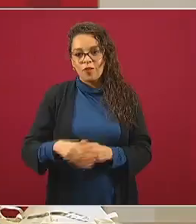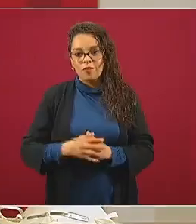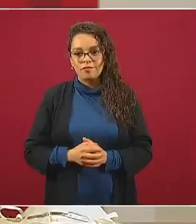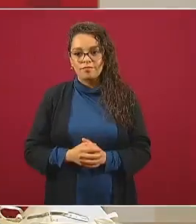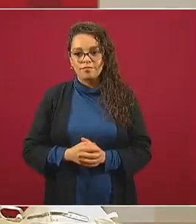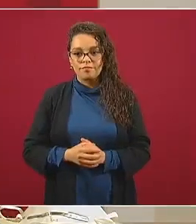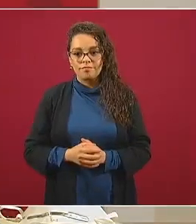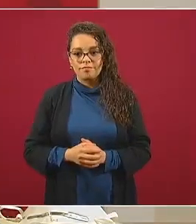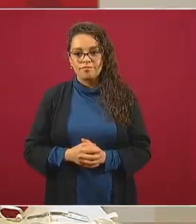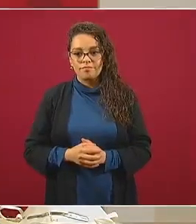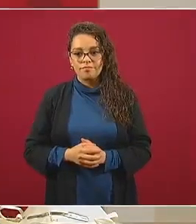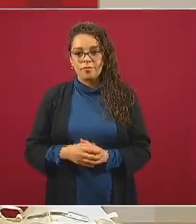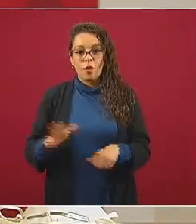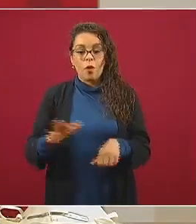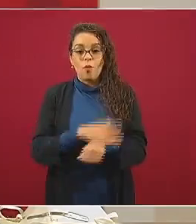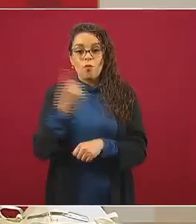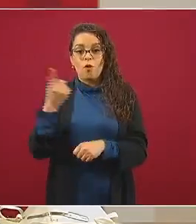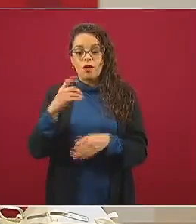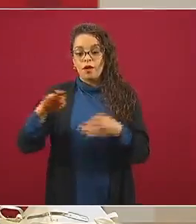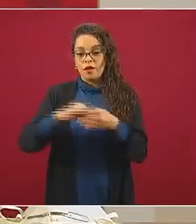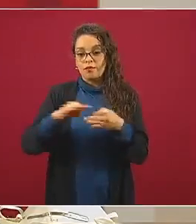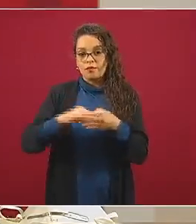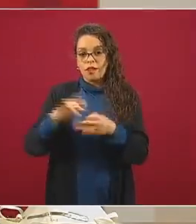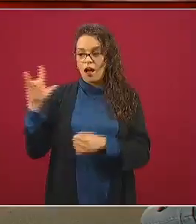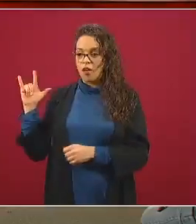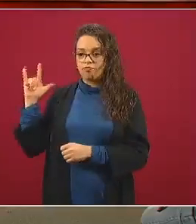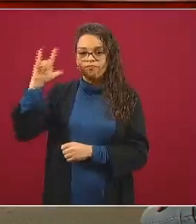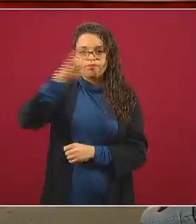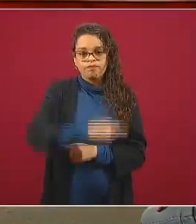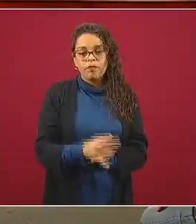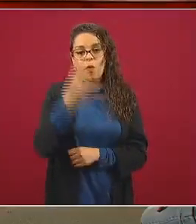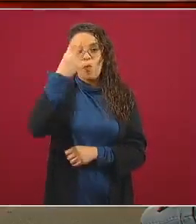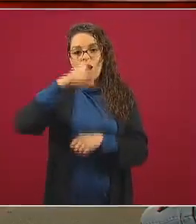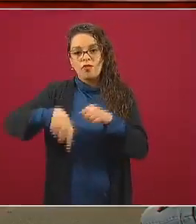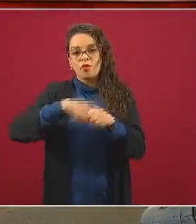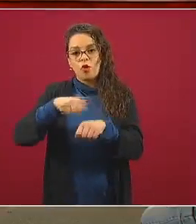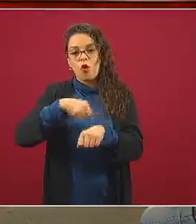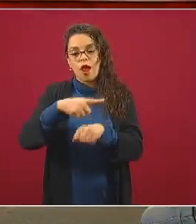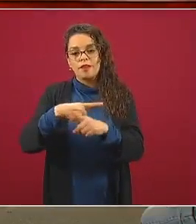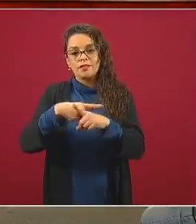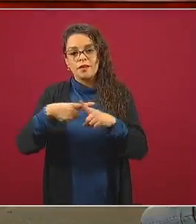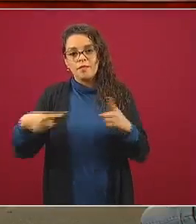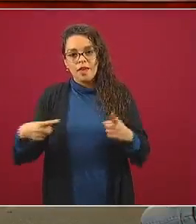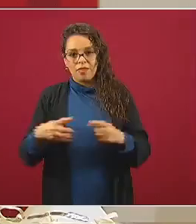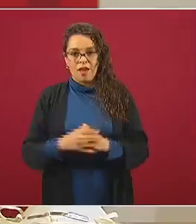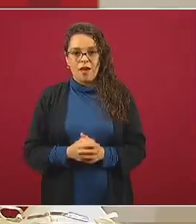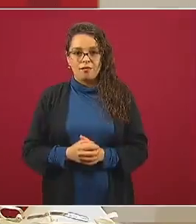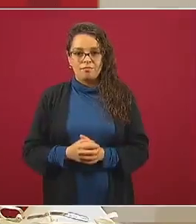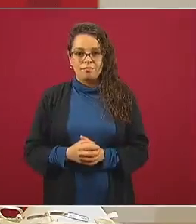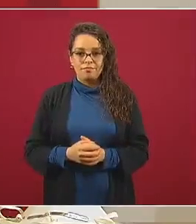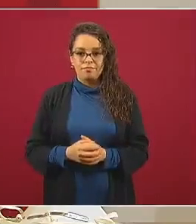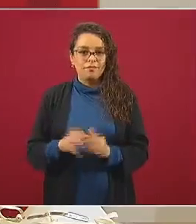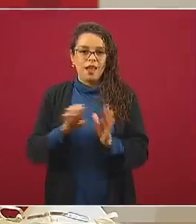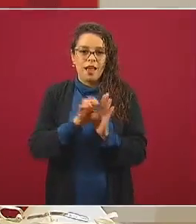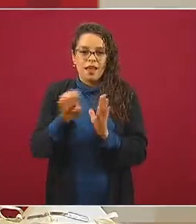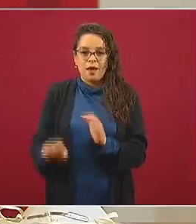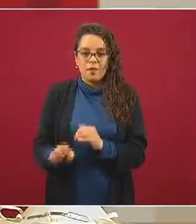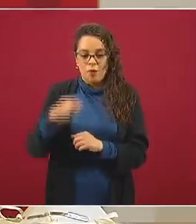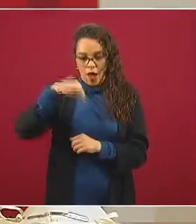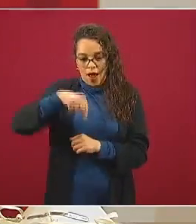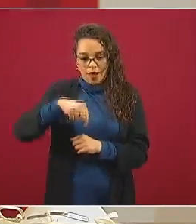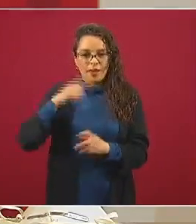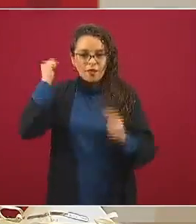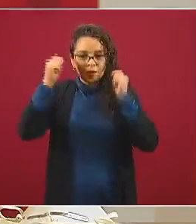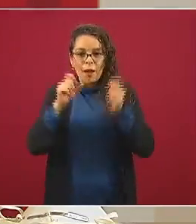más de 4 horas y media de vuelo. Es como el turismo interno, no va a manejar más de 5 horas. Hemos